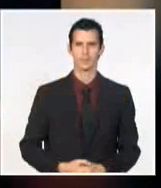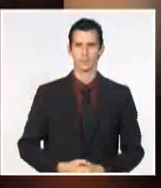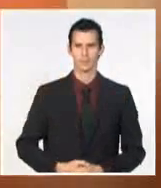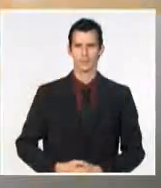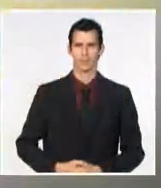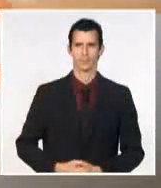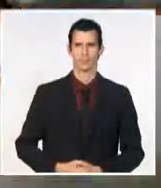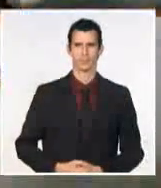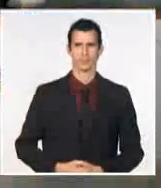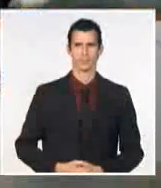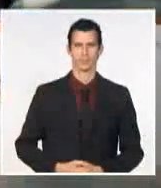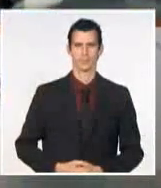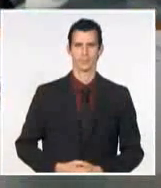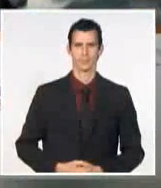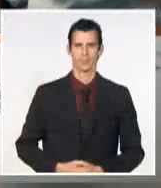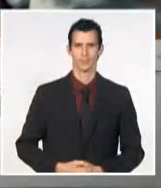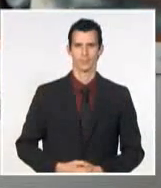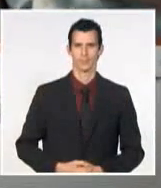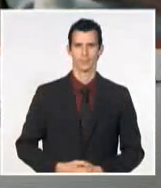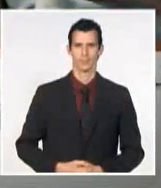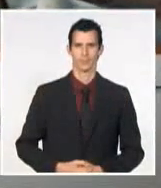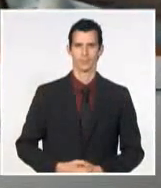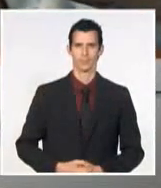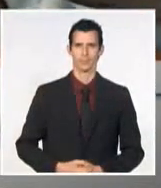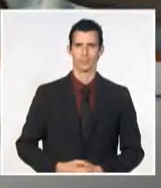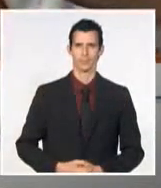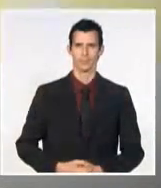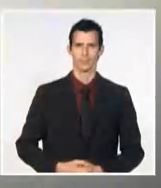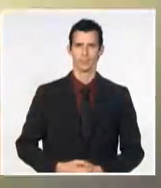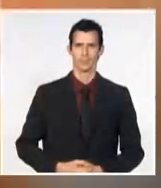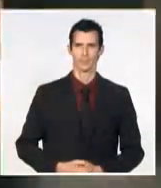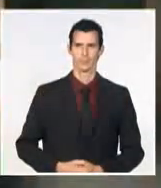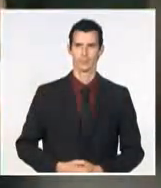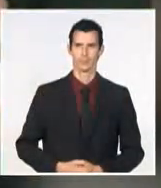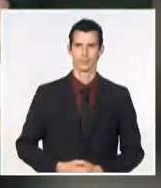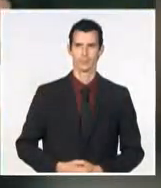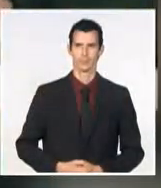camarógrafo Santiago Martí y Dailin Herrera Vallar, Canal Cubano de Noticias.